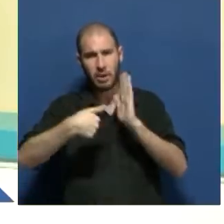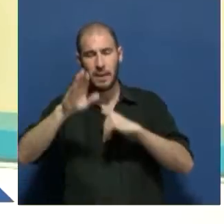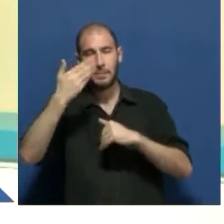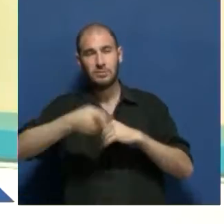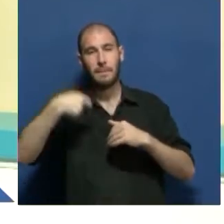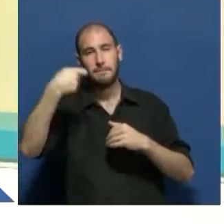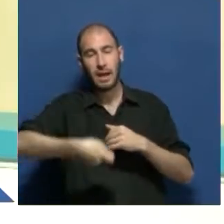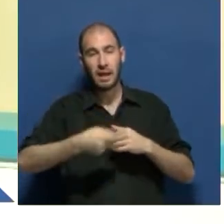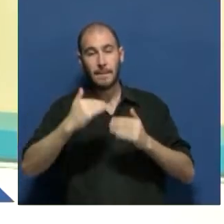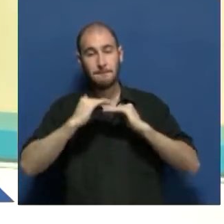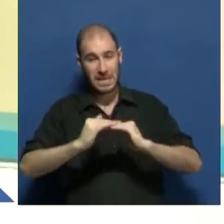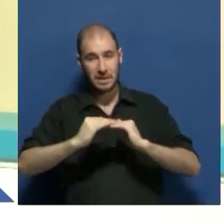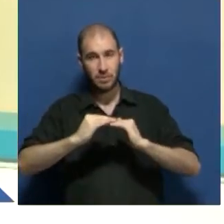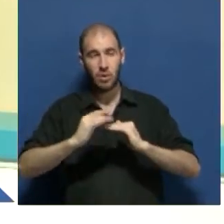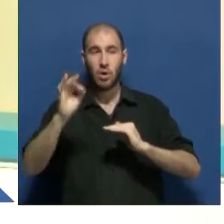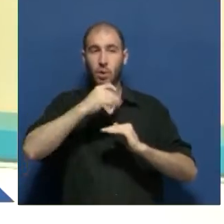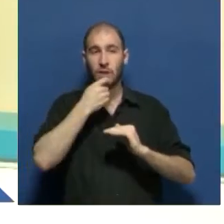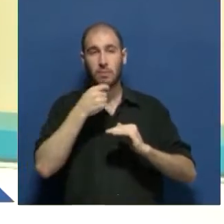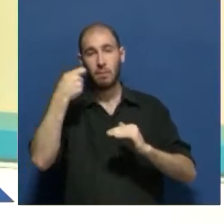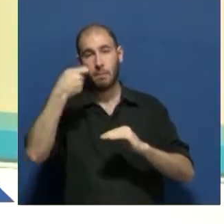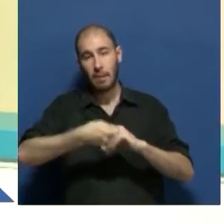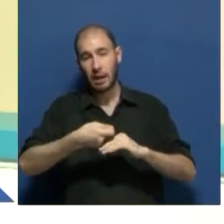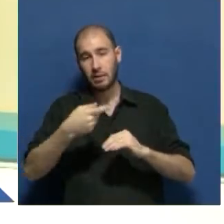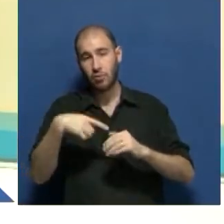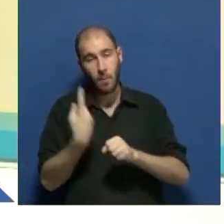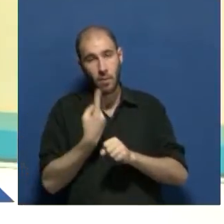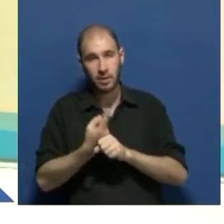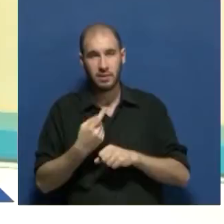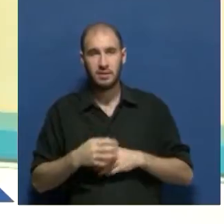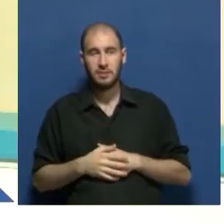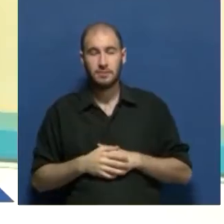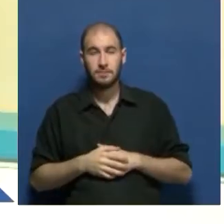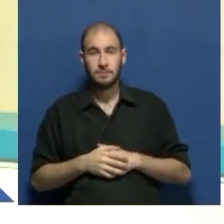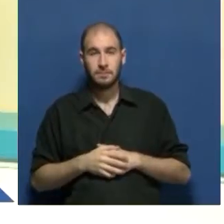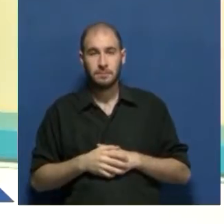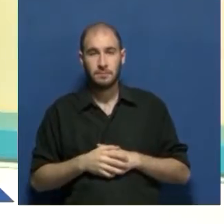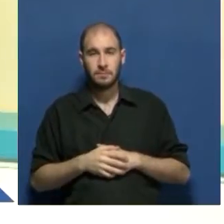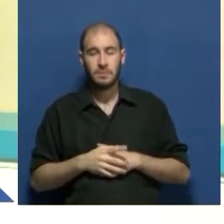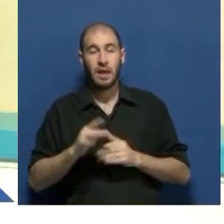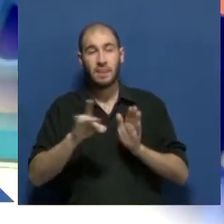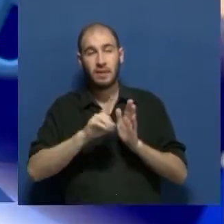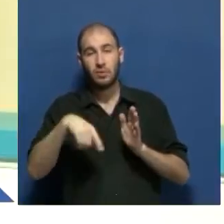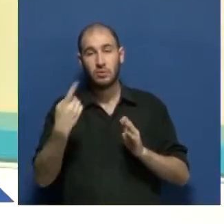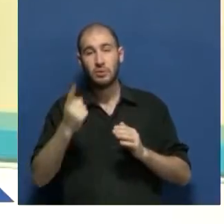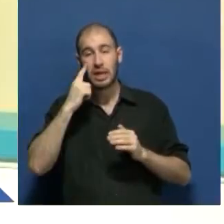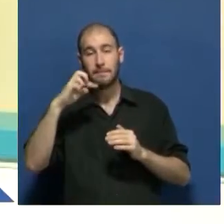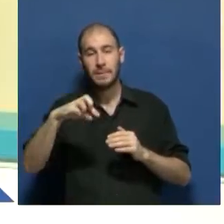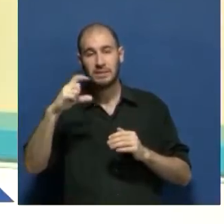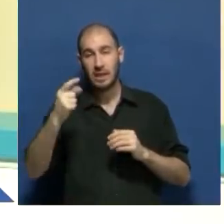pagar el mínimo o no alcanza a pagar ni el mínimo. El otro dato es el IPC.